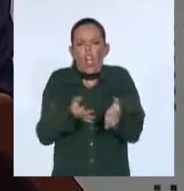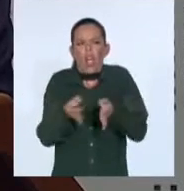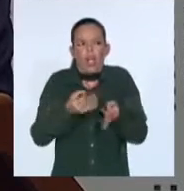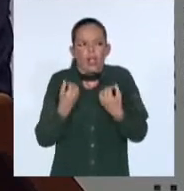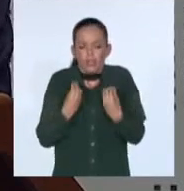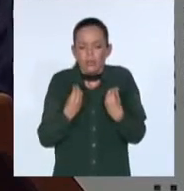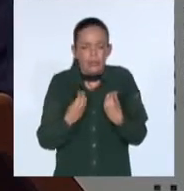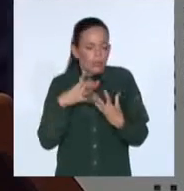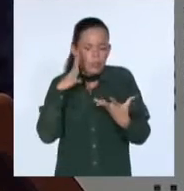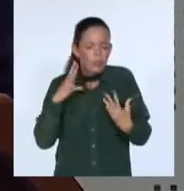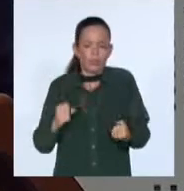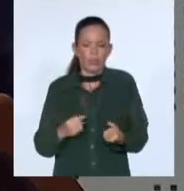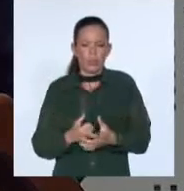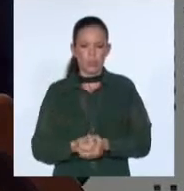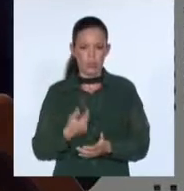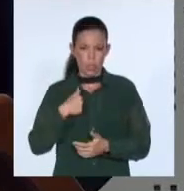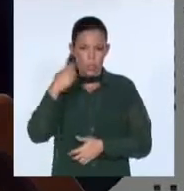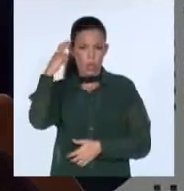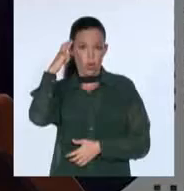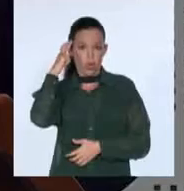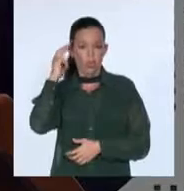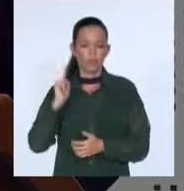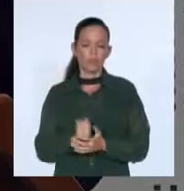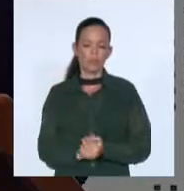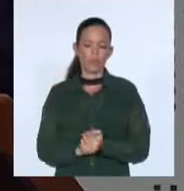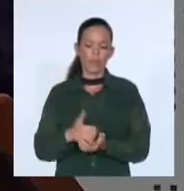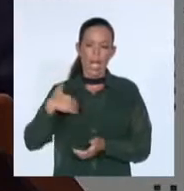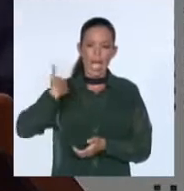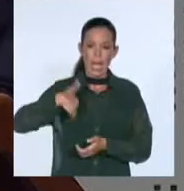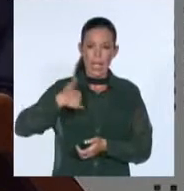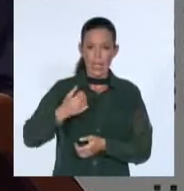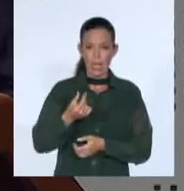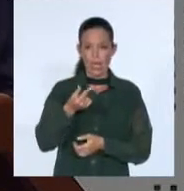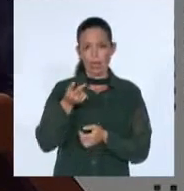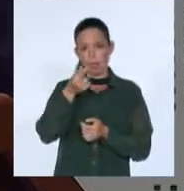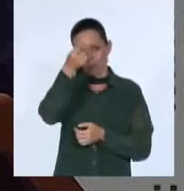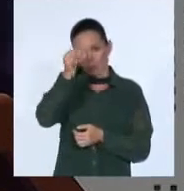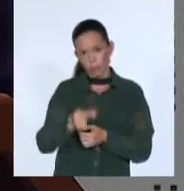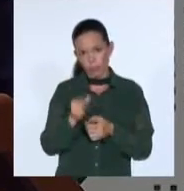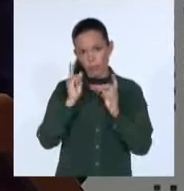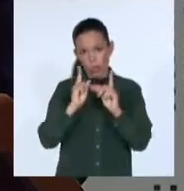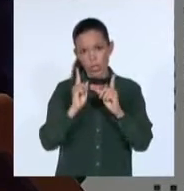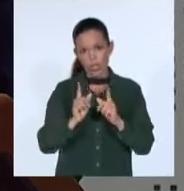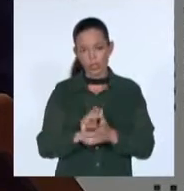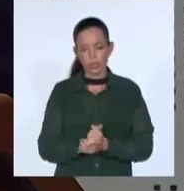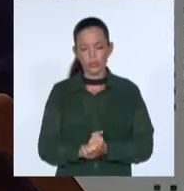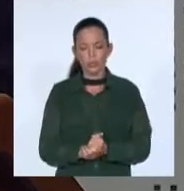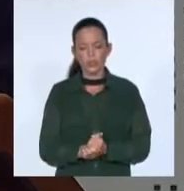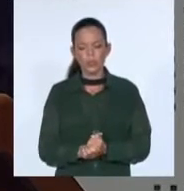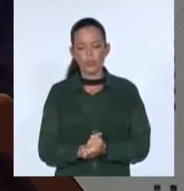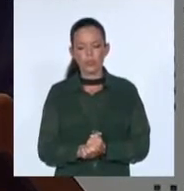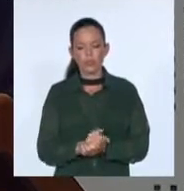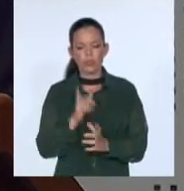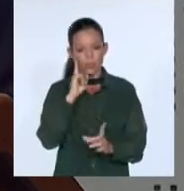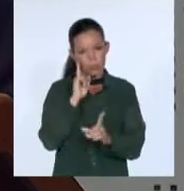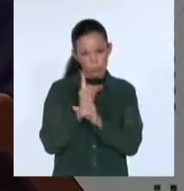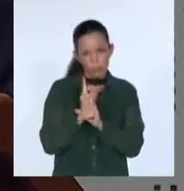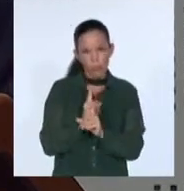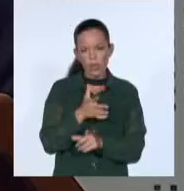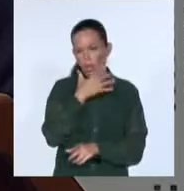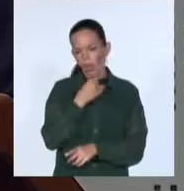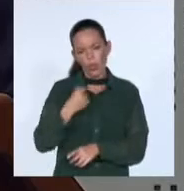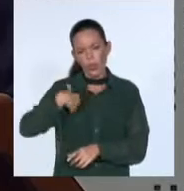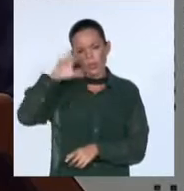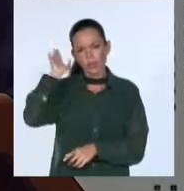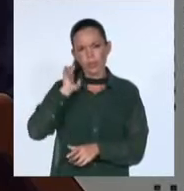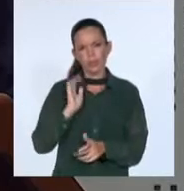Yo siempre recuerdo a un político de la Argentina, a quien quise mucho y con quien milité en mi juventud, que